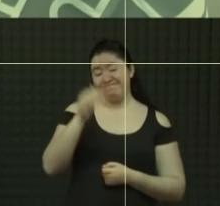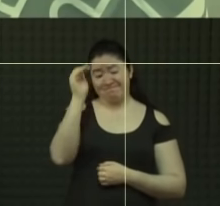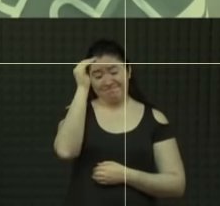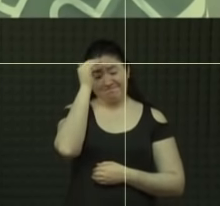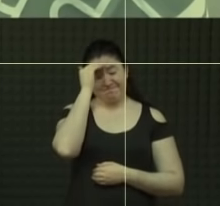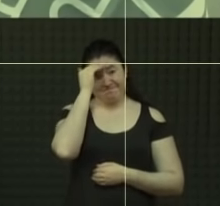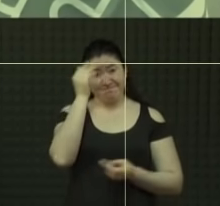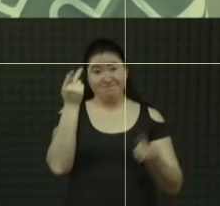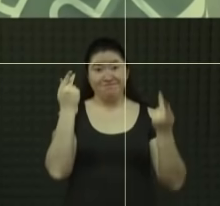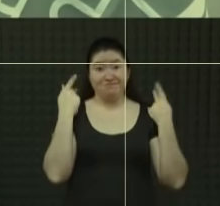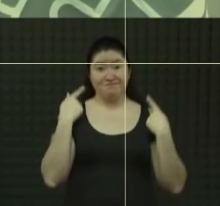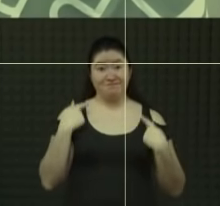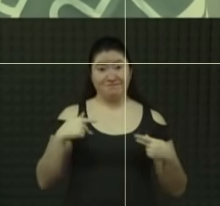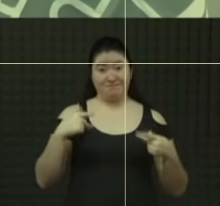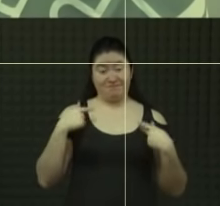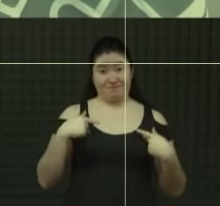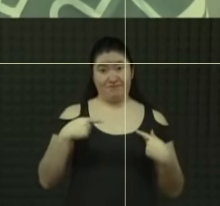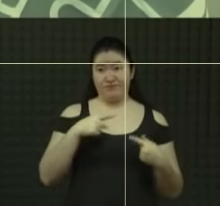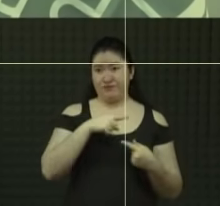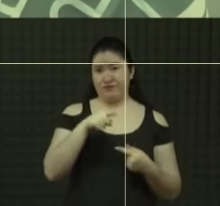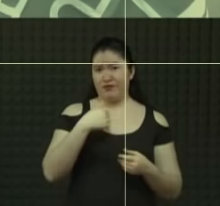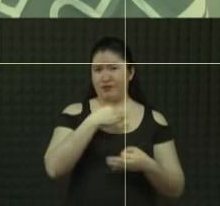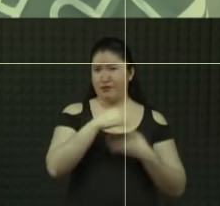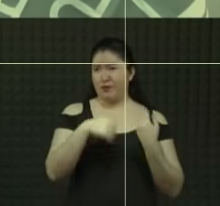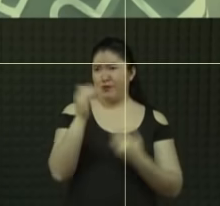que cualquier persona que sea pública